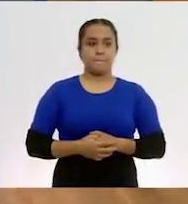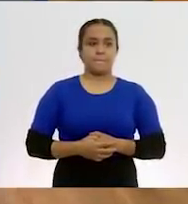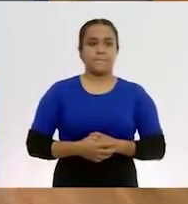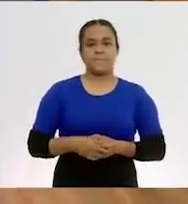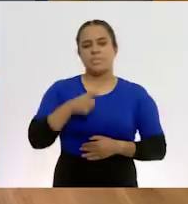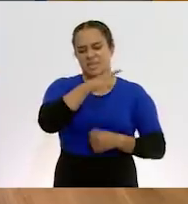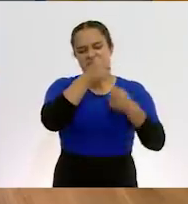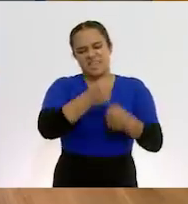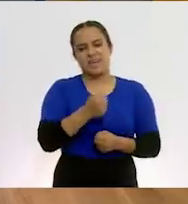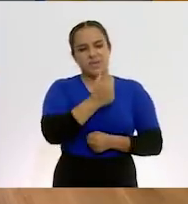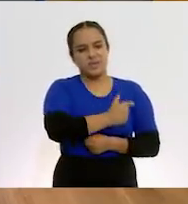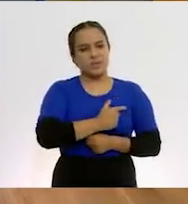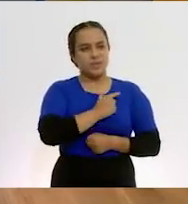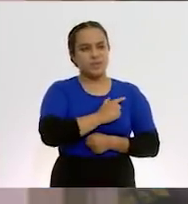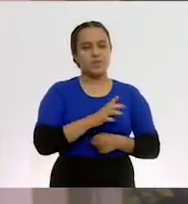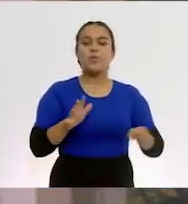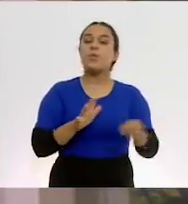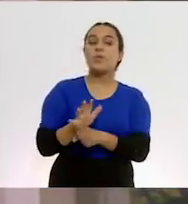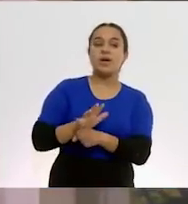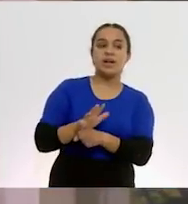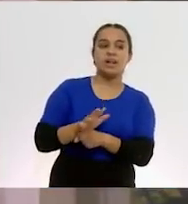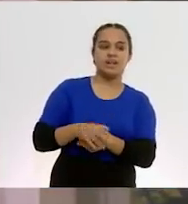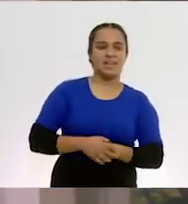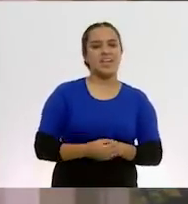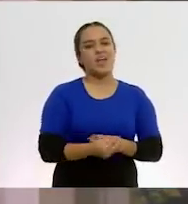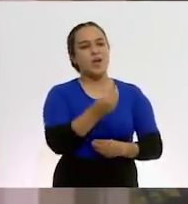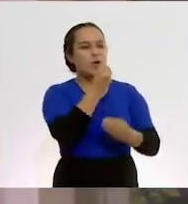esta te va a gustar mucho. ¿Cuál?